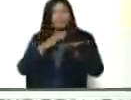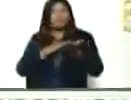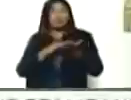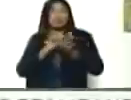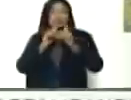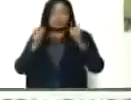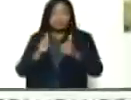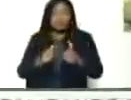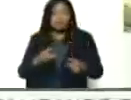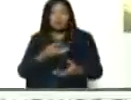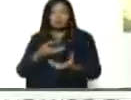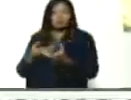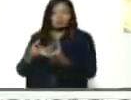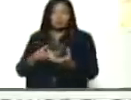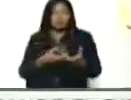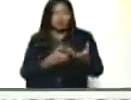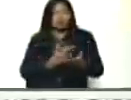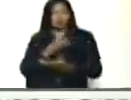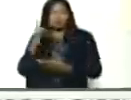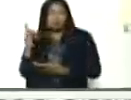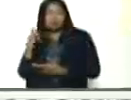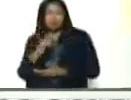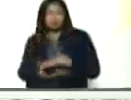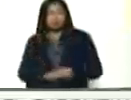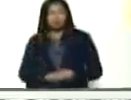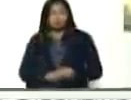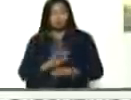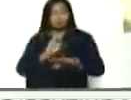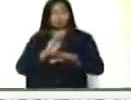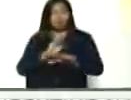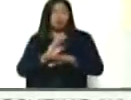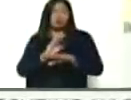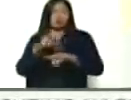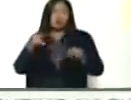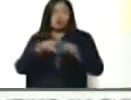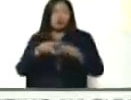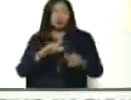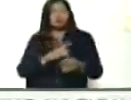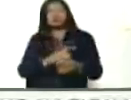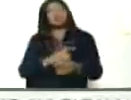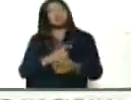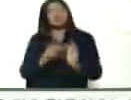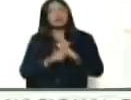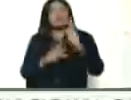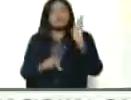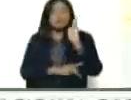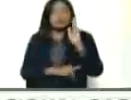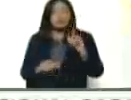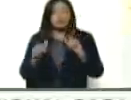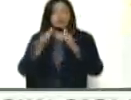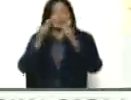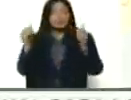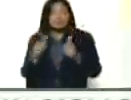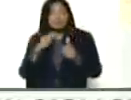sistema de bomberos forestales y nuestro sistema de guardaparques todo el sistema de seguridad ciudadana